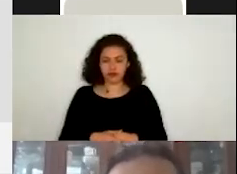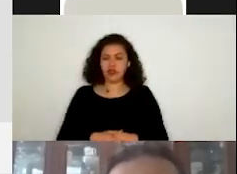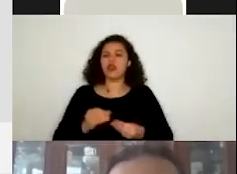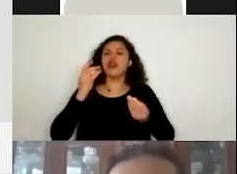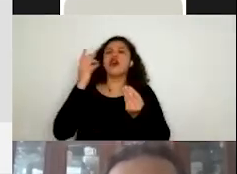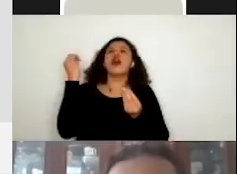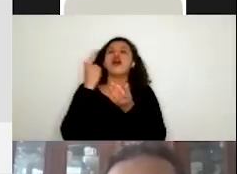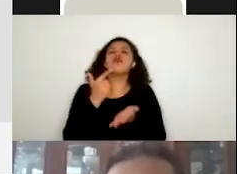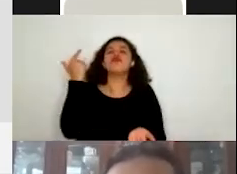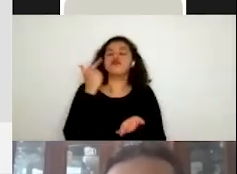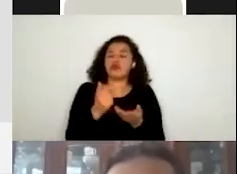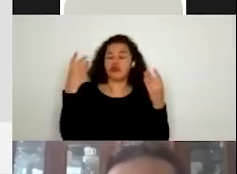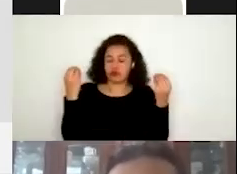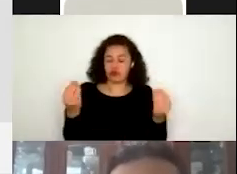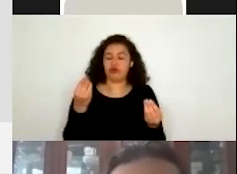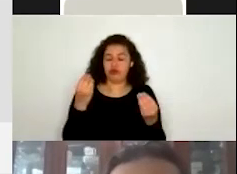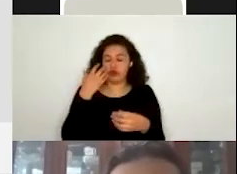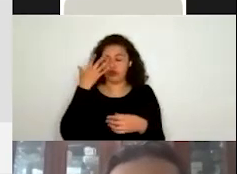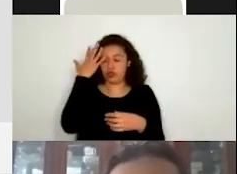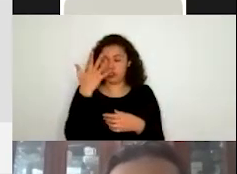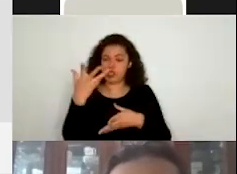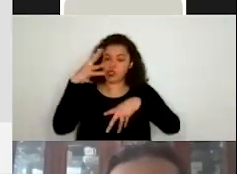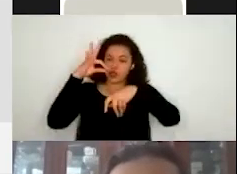gravemente, y va a tener un valor de 5 puntos.